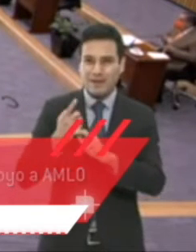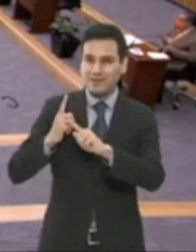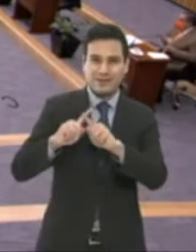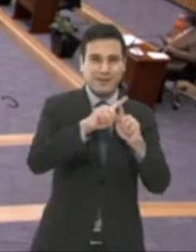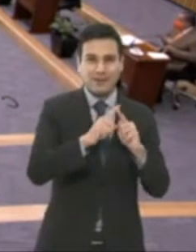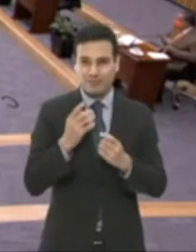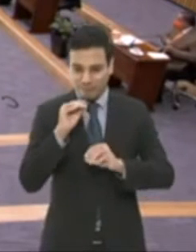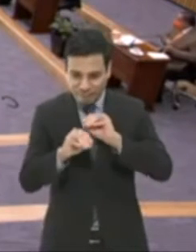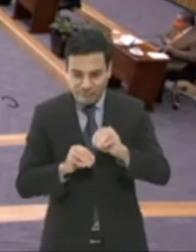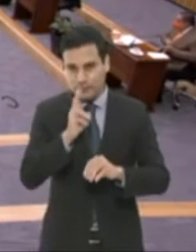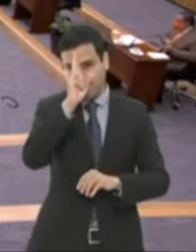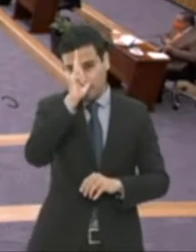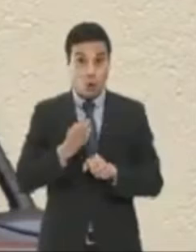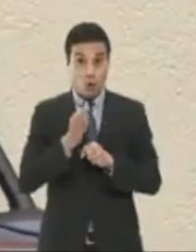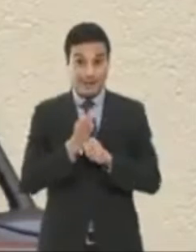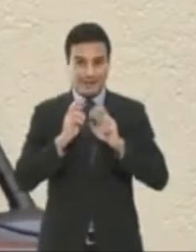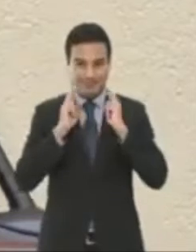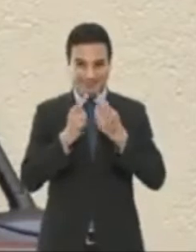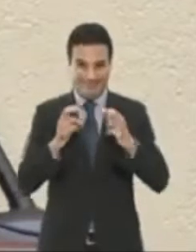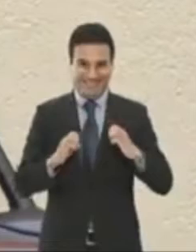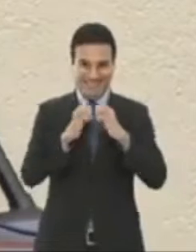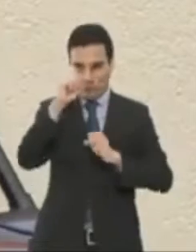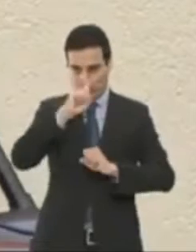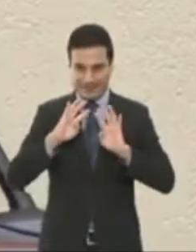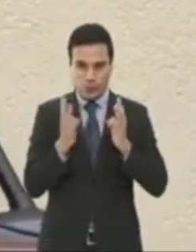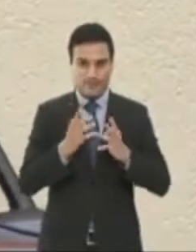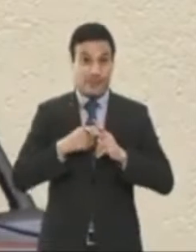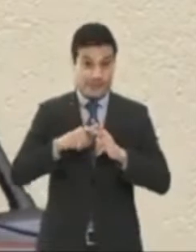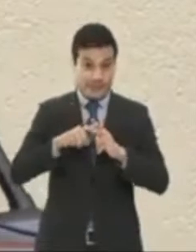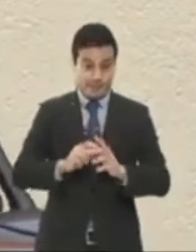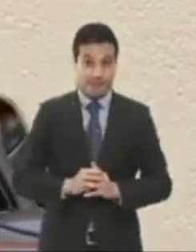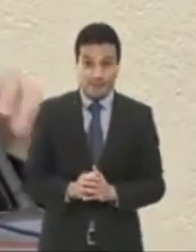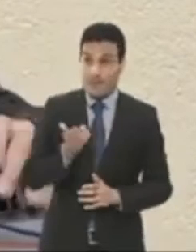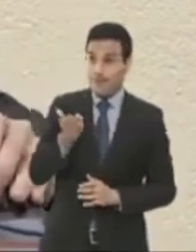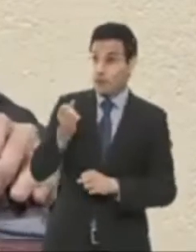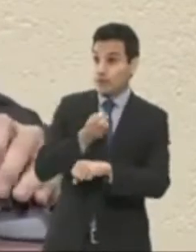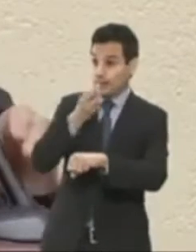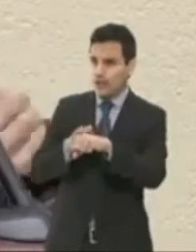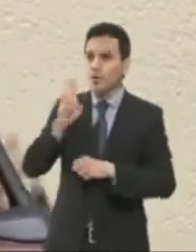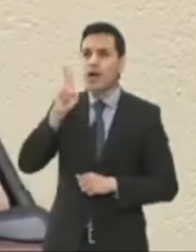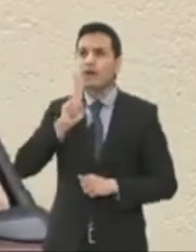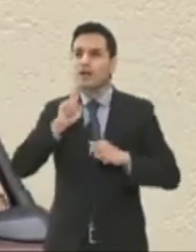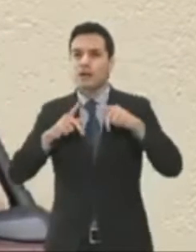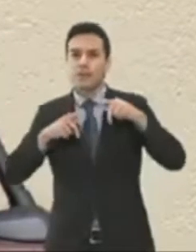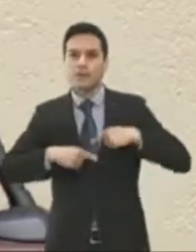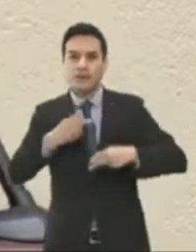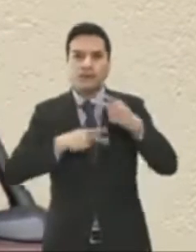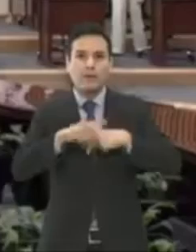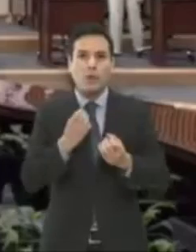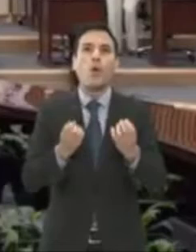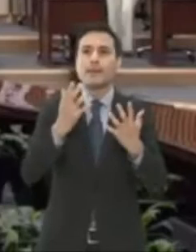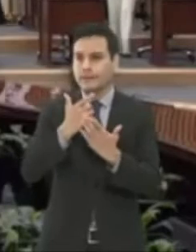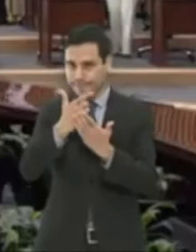que ajusten sus actos a los parámetros constitucionales de la revocación de mandato en curso la comisión de quejas y denuncias del Instituto